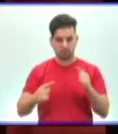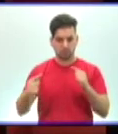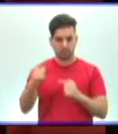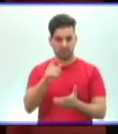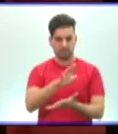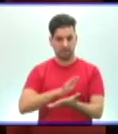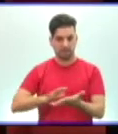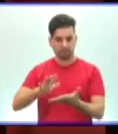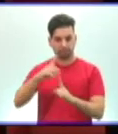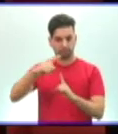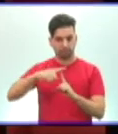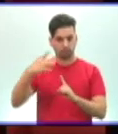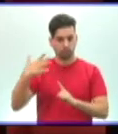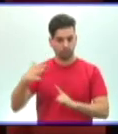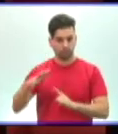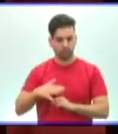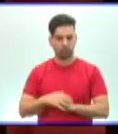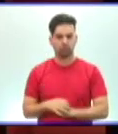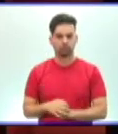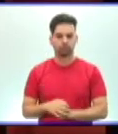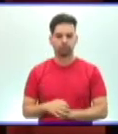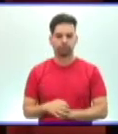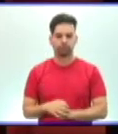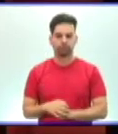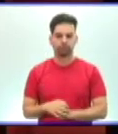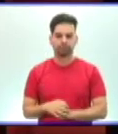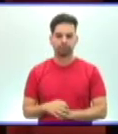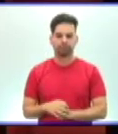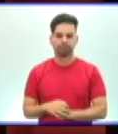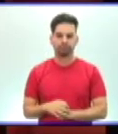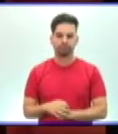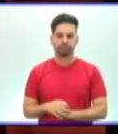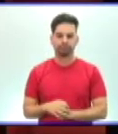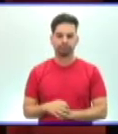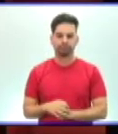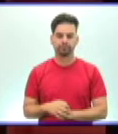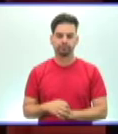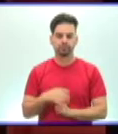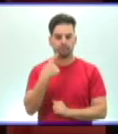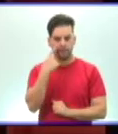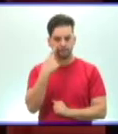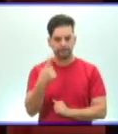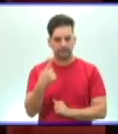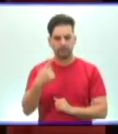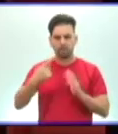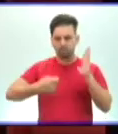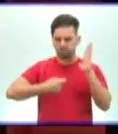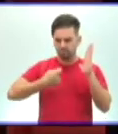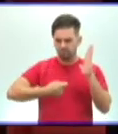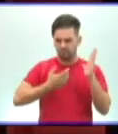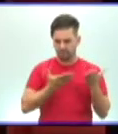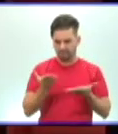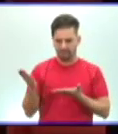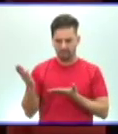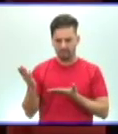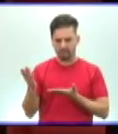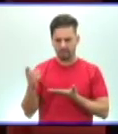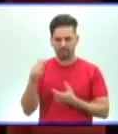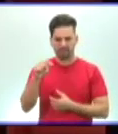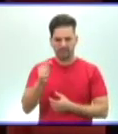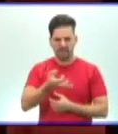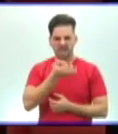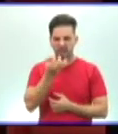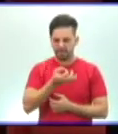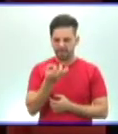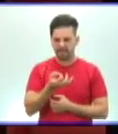principales destinos de Sol y Playa y en otras regiones de nuestro país. Veamos este material que nos habla